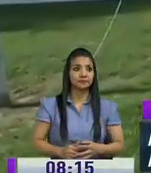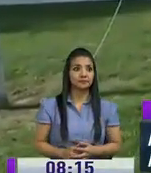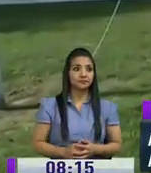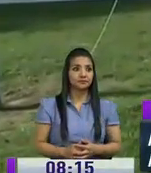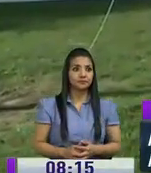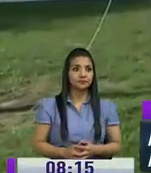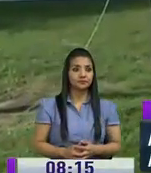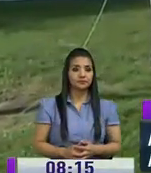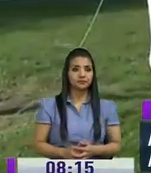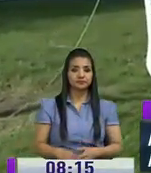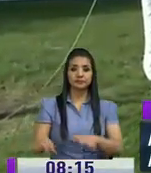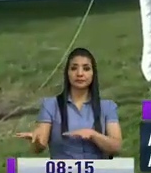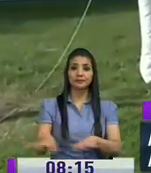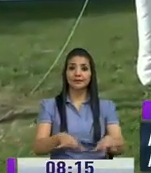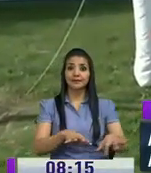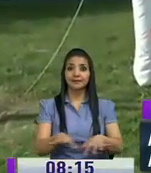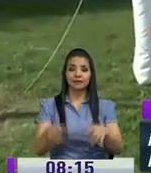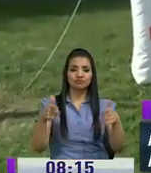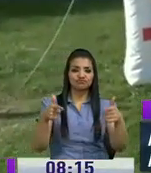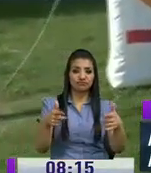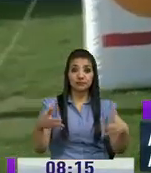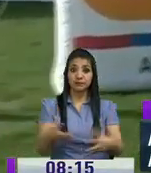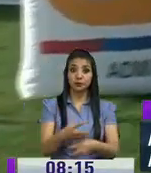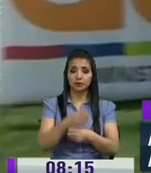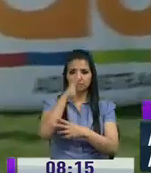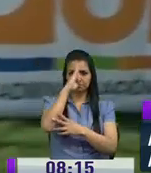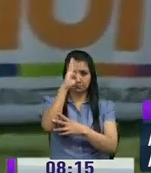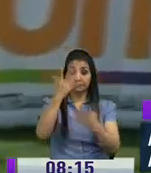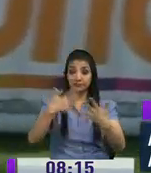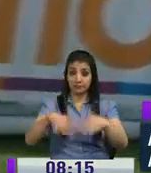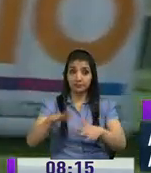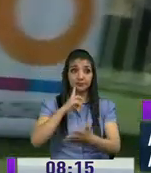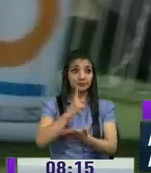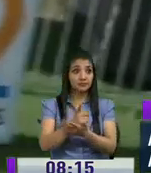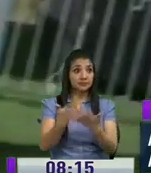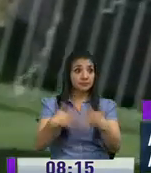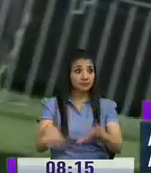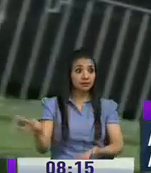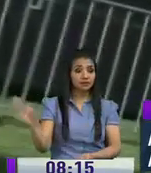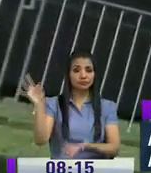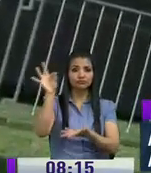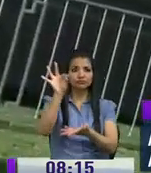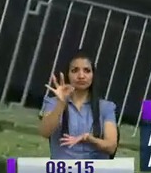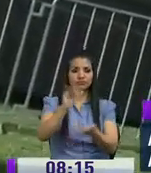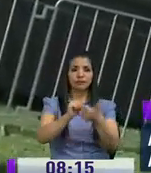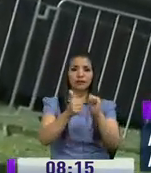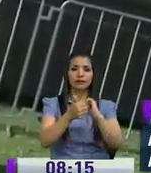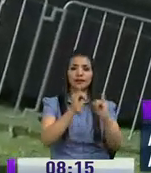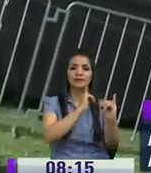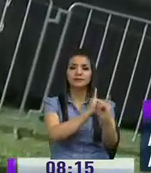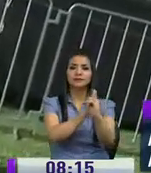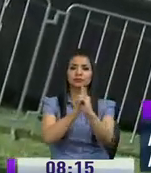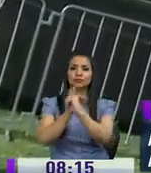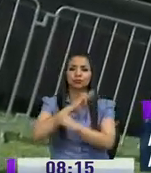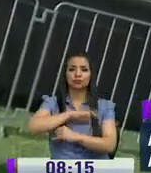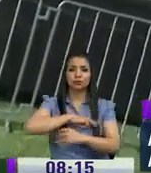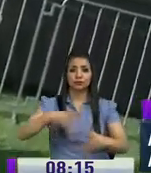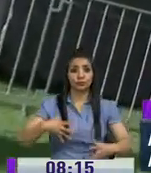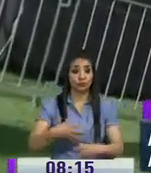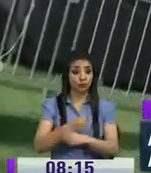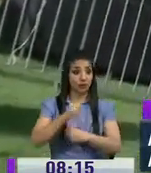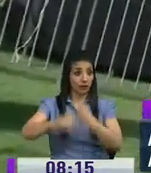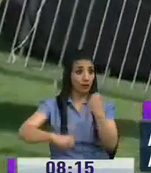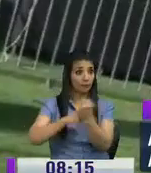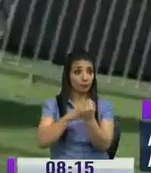pues un operativo programado de seguridad. Aquí entiendo que ya están los representantes de cada una de las instancias municipales que van a colaborar